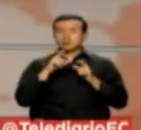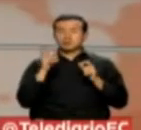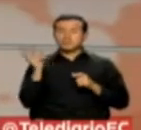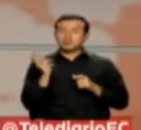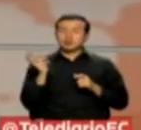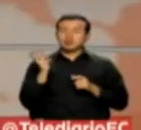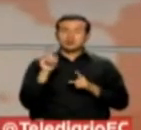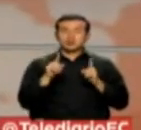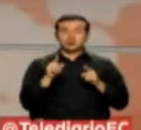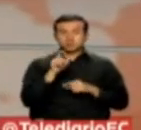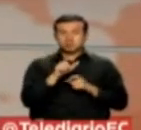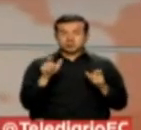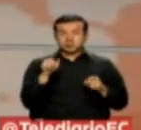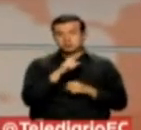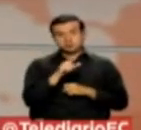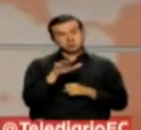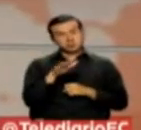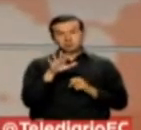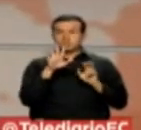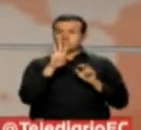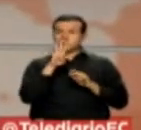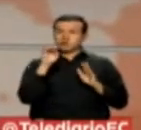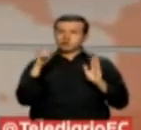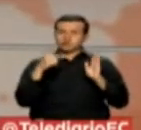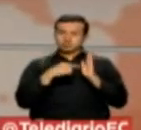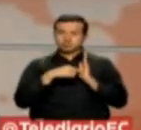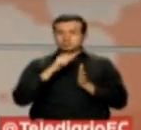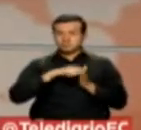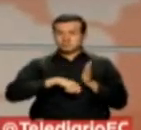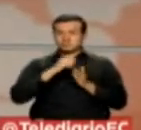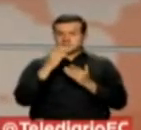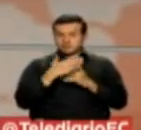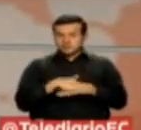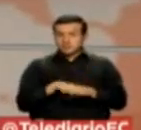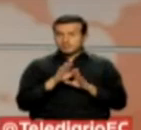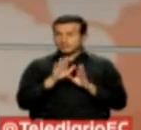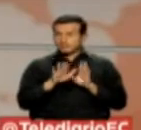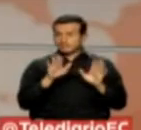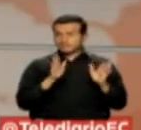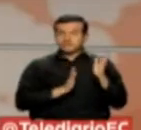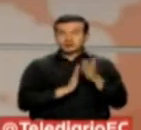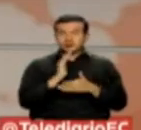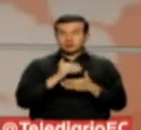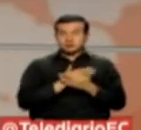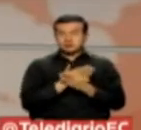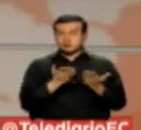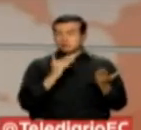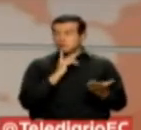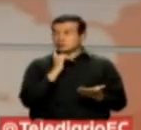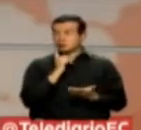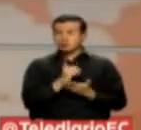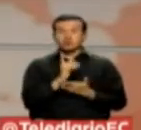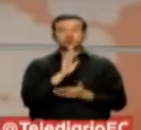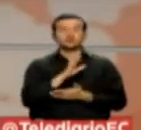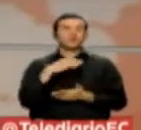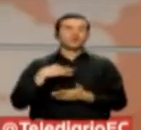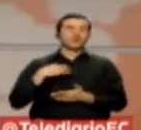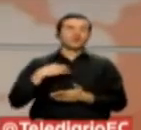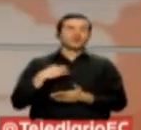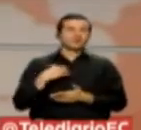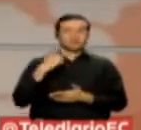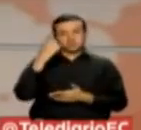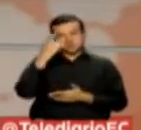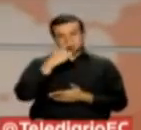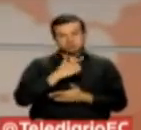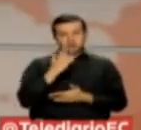jubilados quizás habrá unos 400,000 que califican en este momento para poder acceder. Por supuesto que eso es voluntad del afiliado.